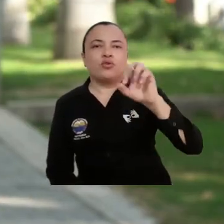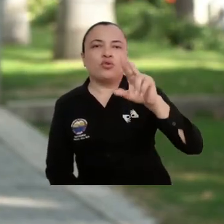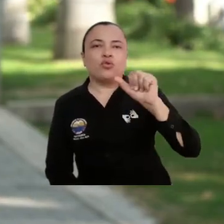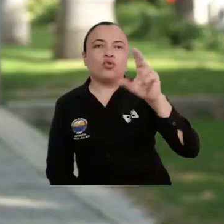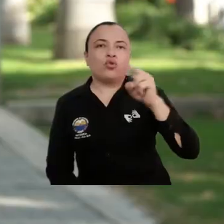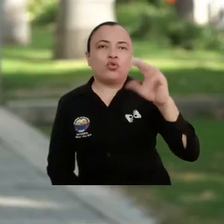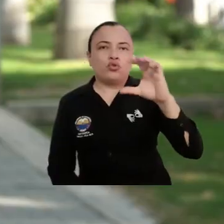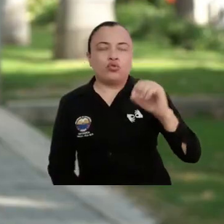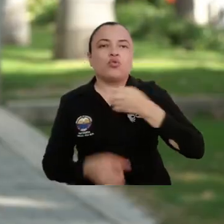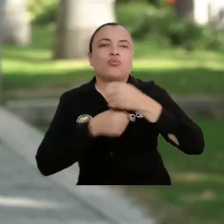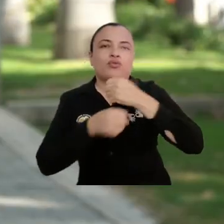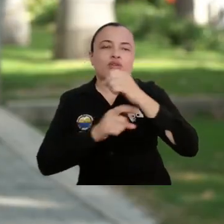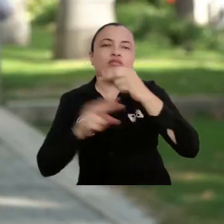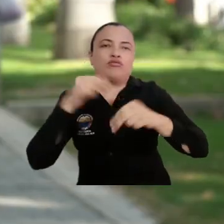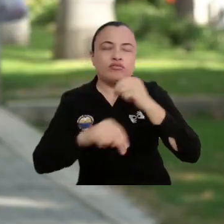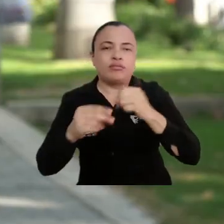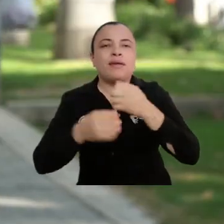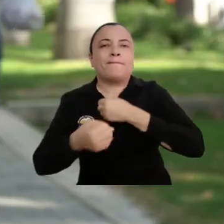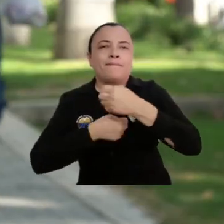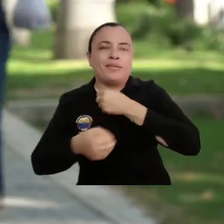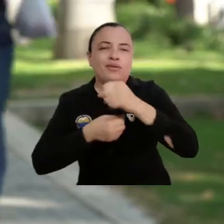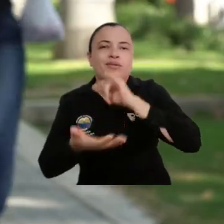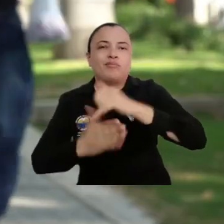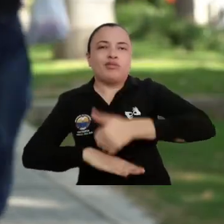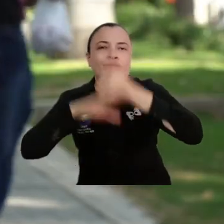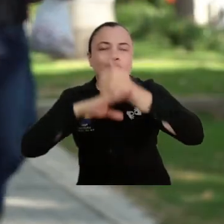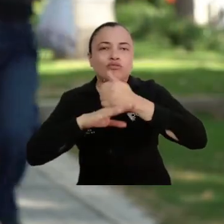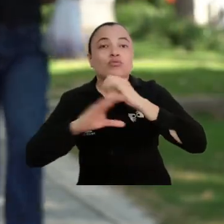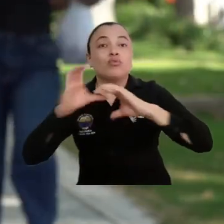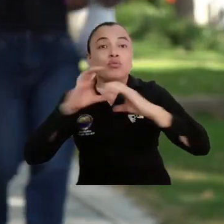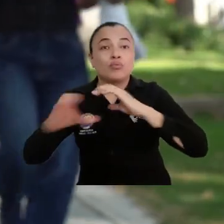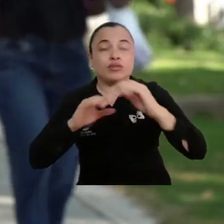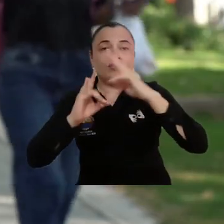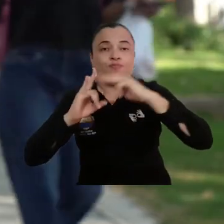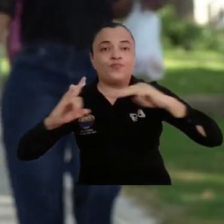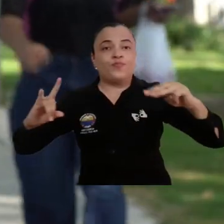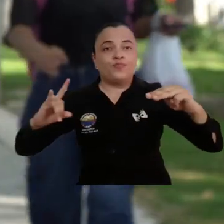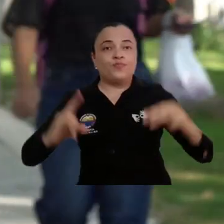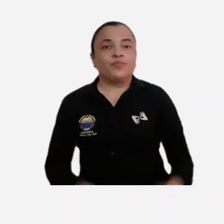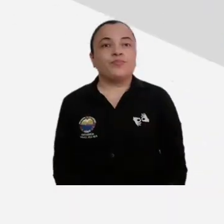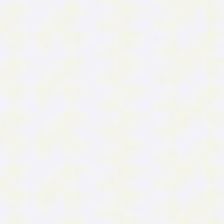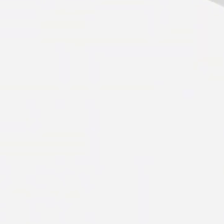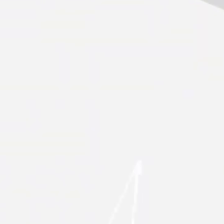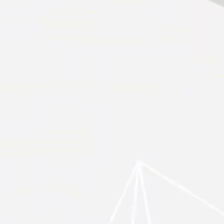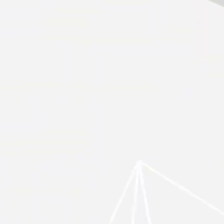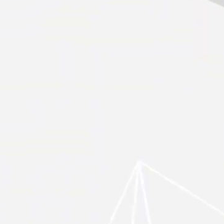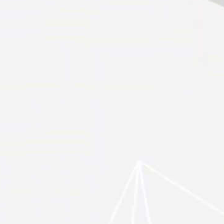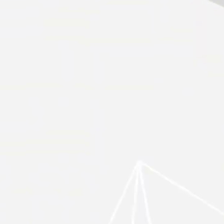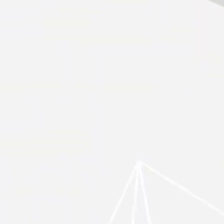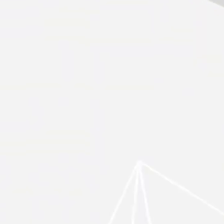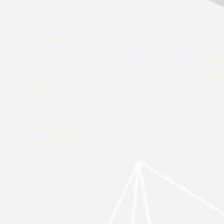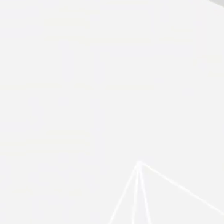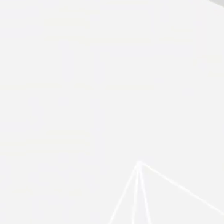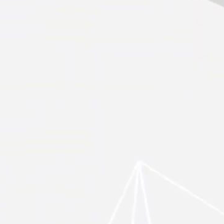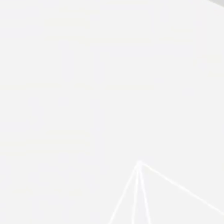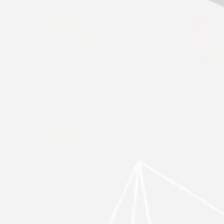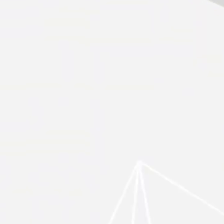Laura Orozco, comunicadora social y periodista de la Dirección de Comunicaciones de la Universidad del Magdalena.